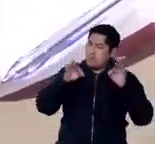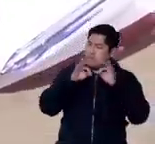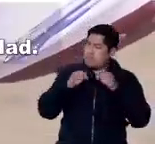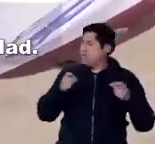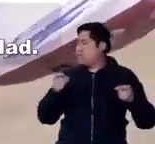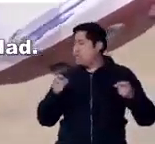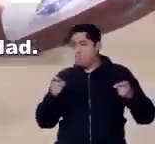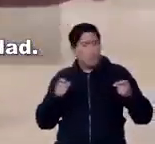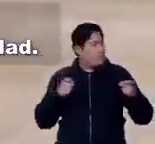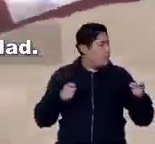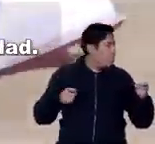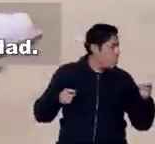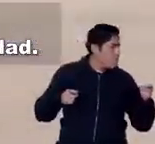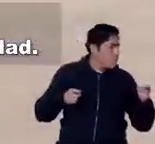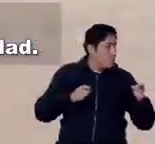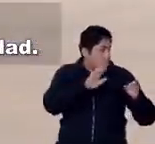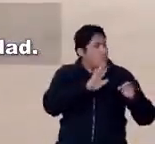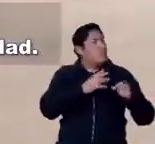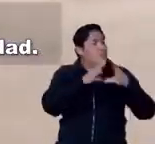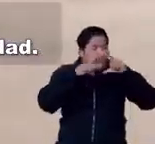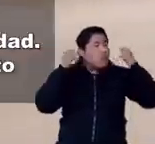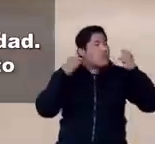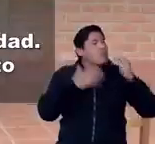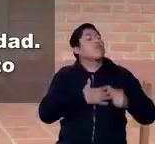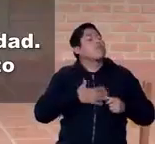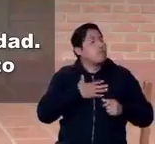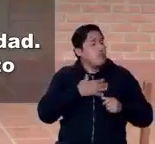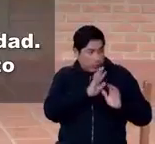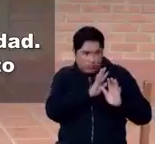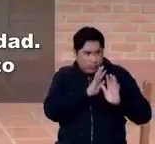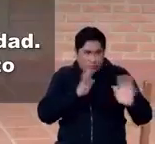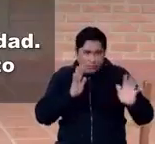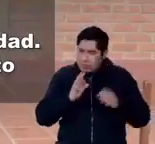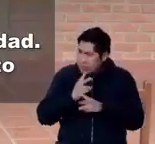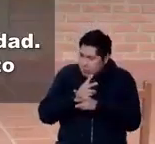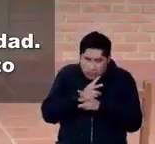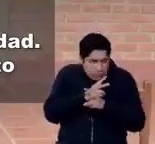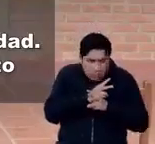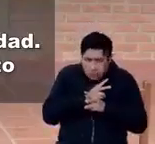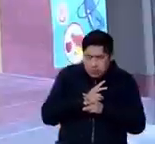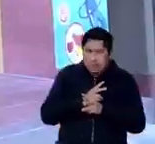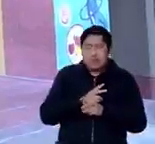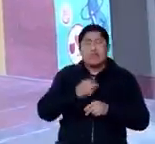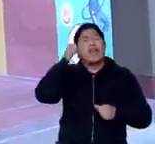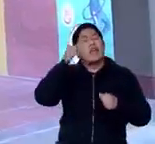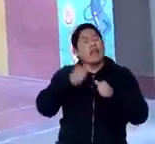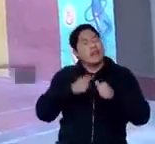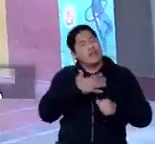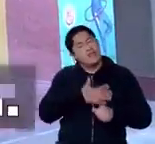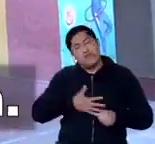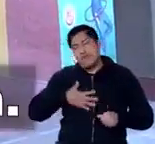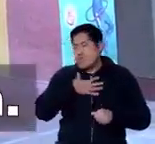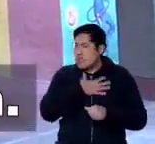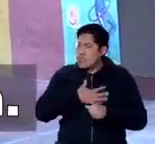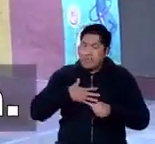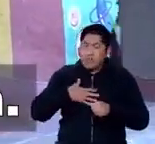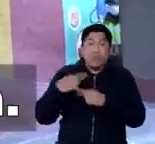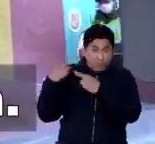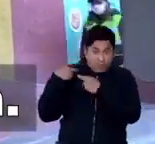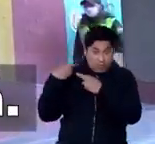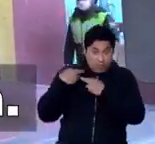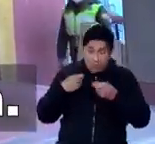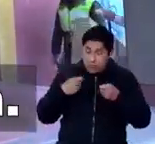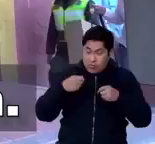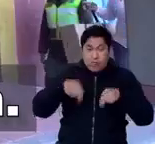se encargan de la aplicación de las medidas de bioseguridad y el resguardo del recinto reservado. Recuerda, por favor, que los jurados